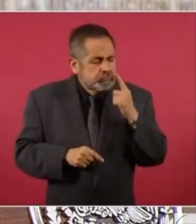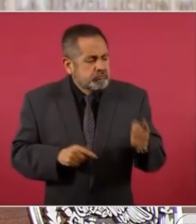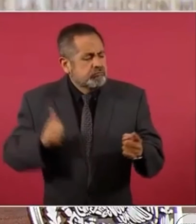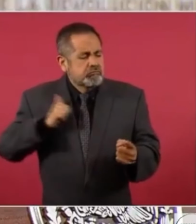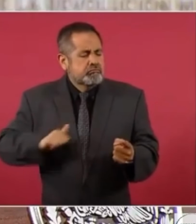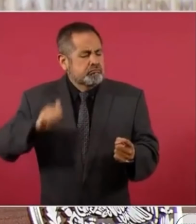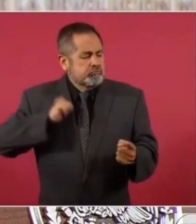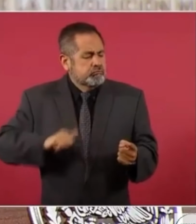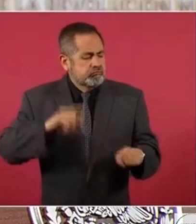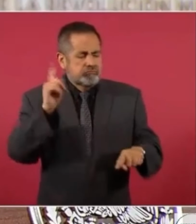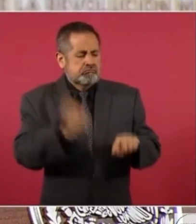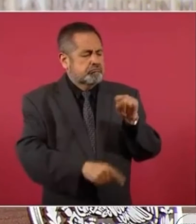que saquearon pueblos.